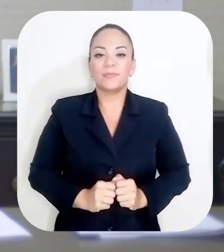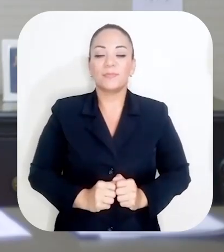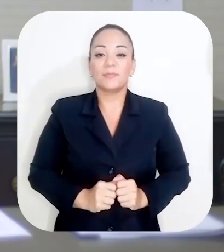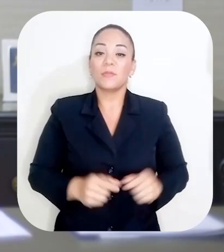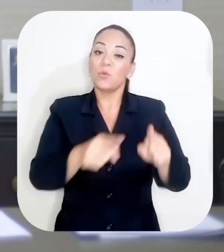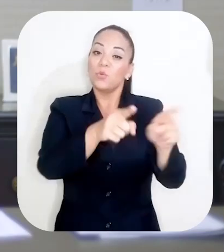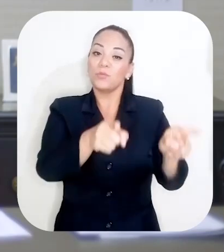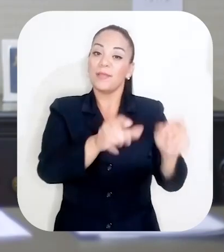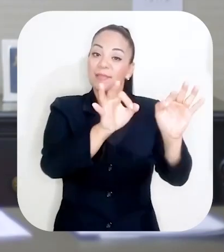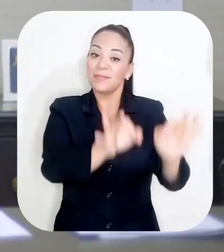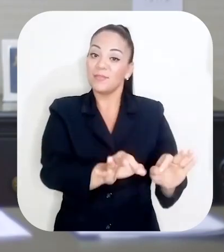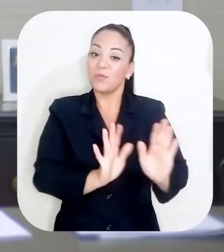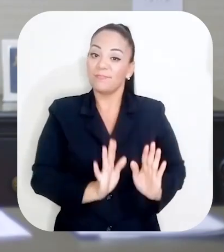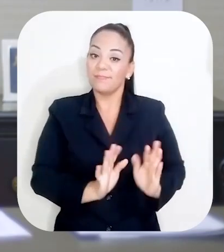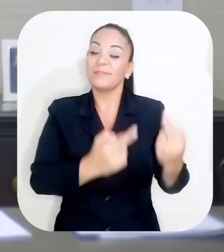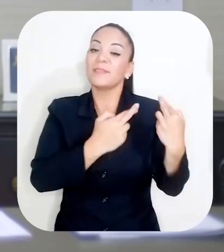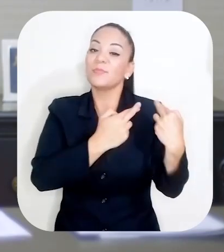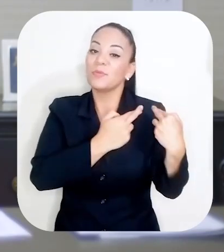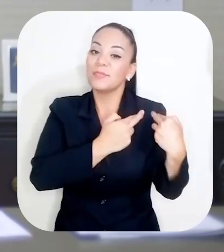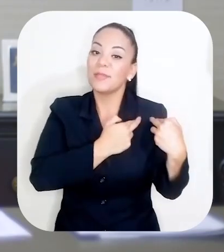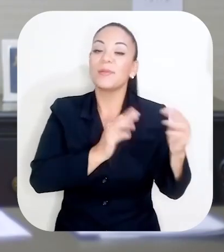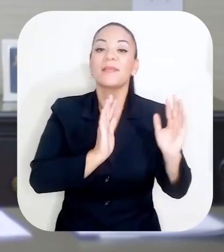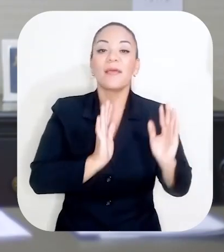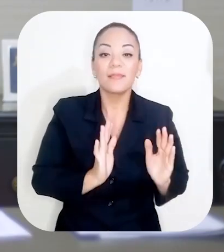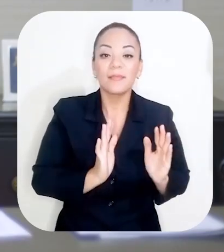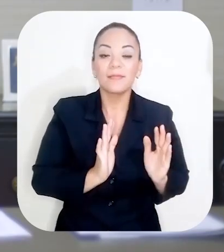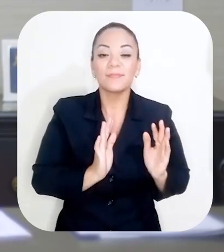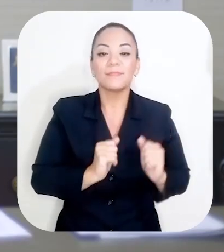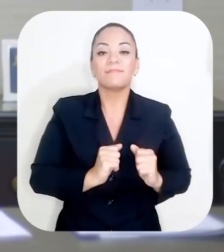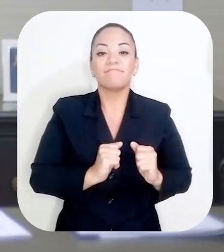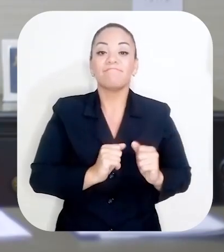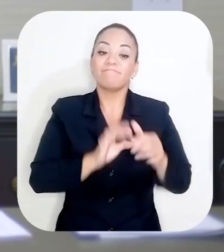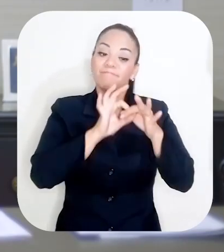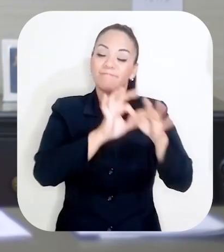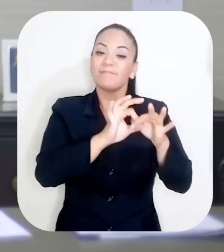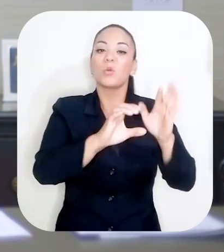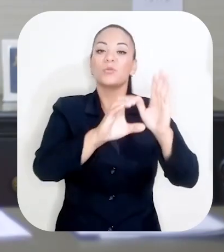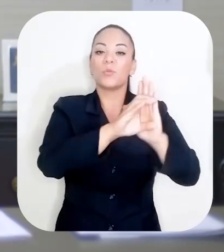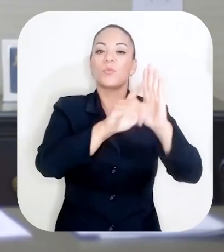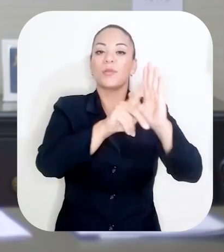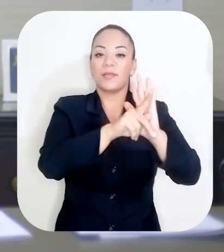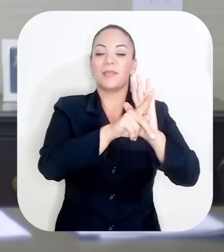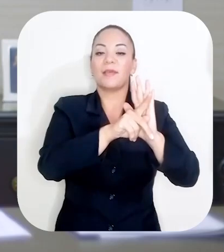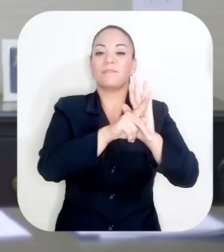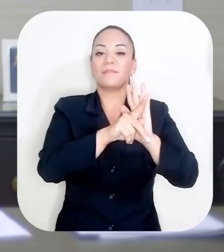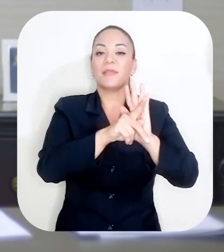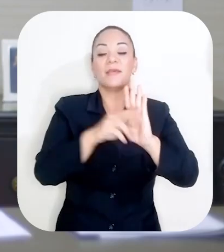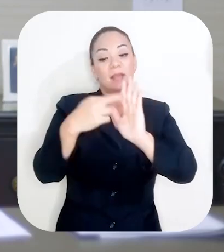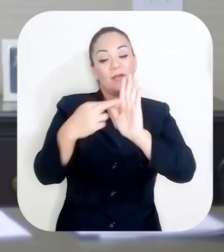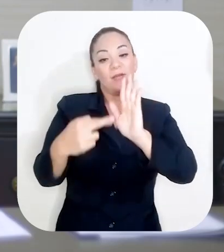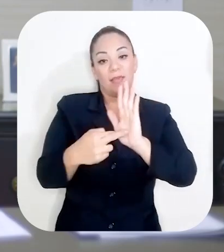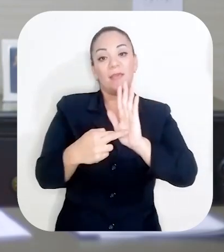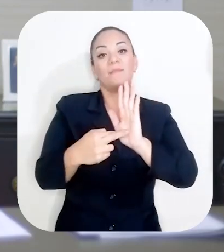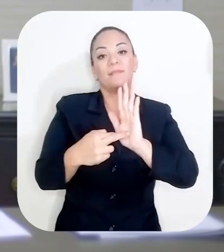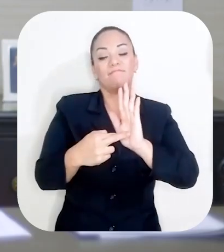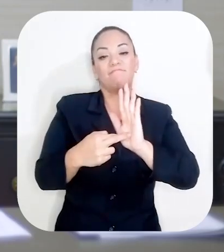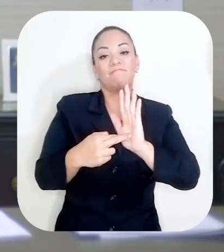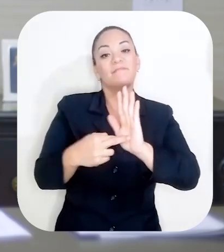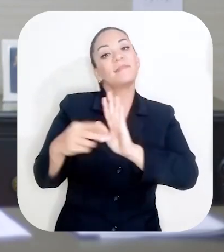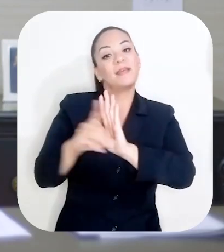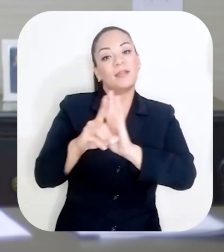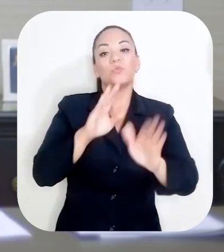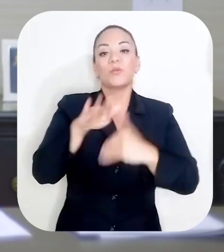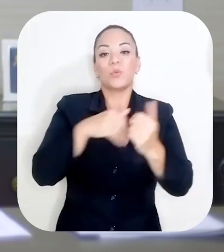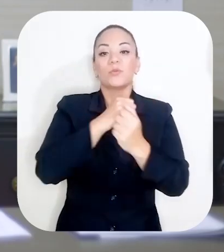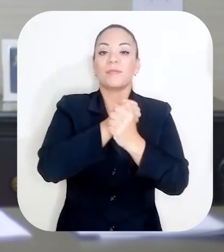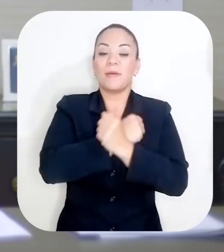va a ser su decisión de acuerdo a institución política del régimen de derecho que todos amamos